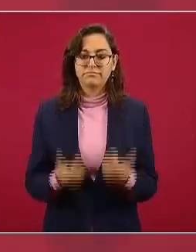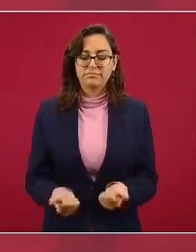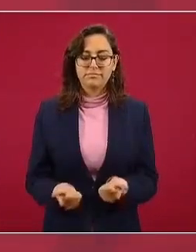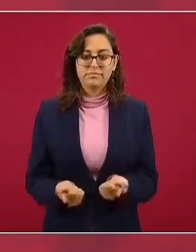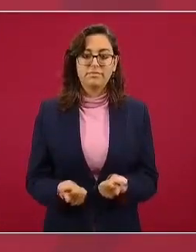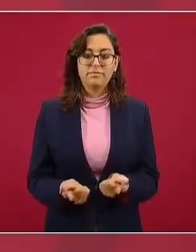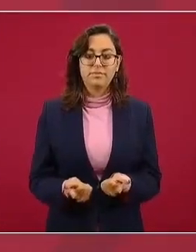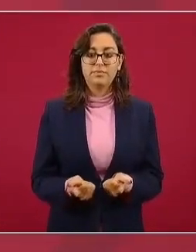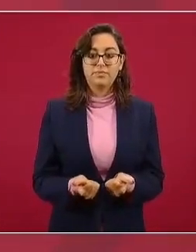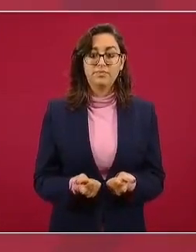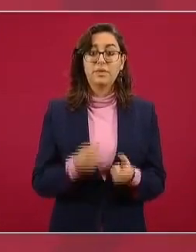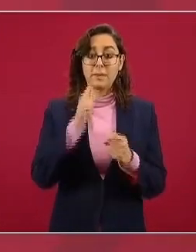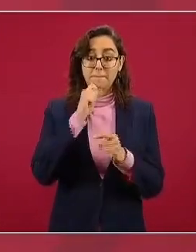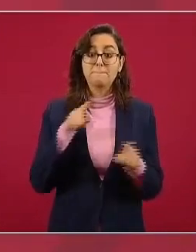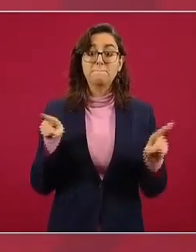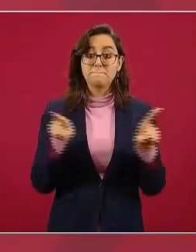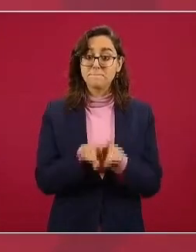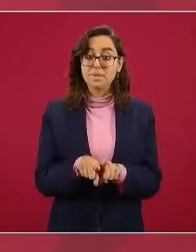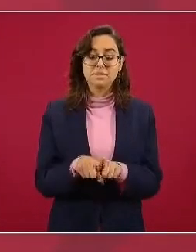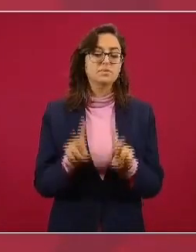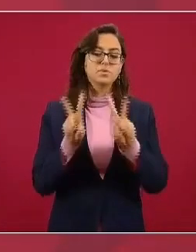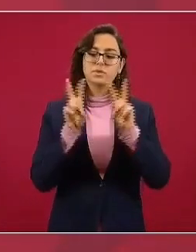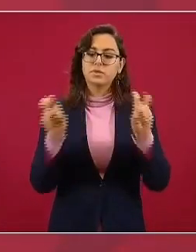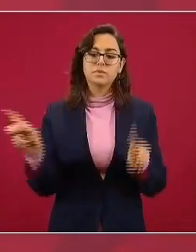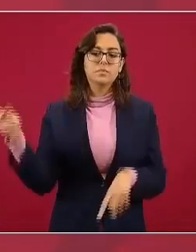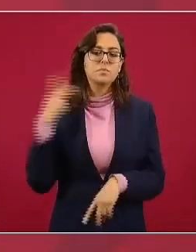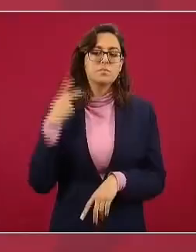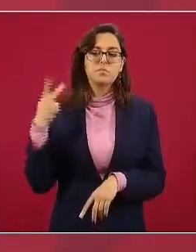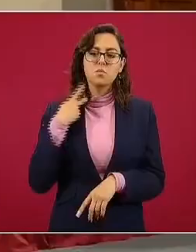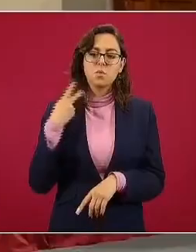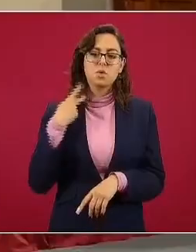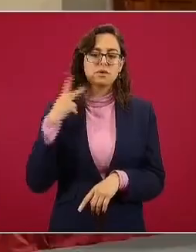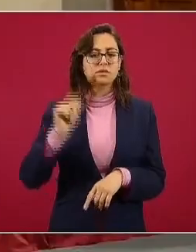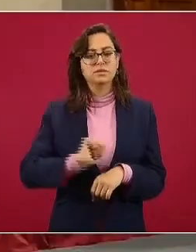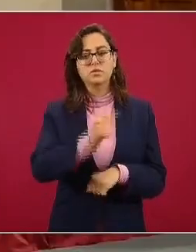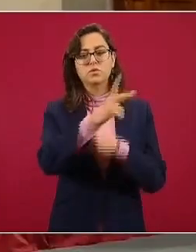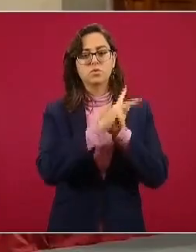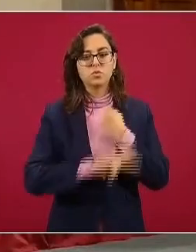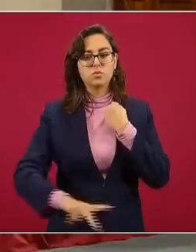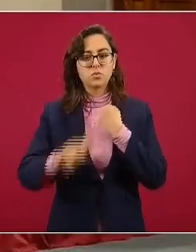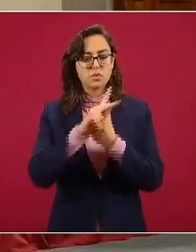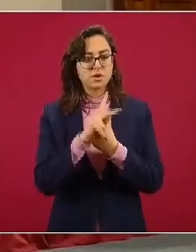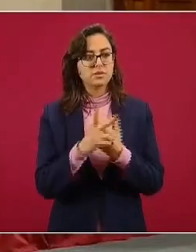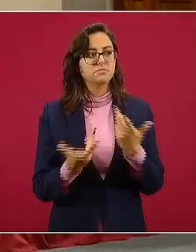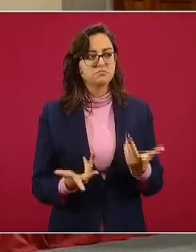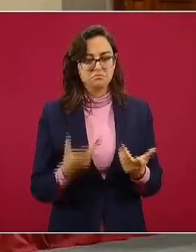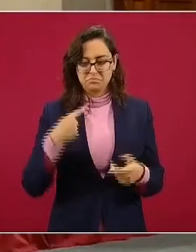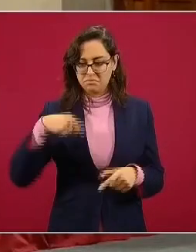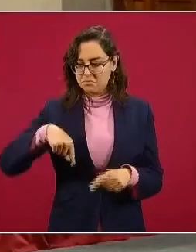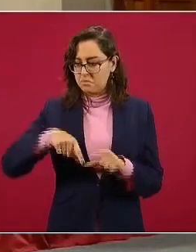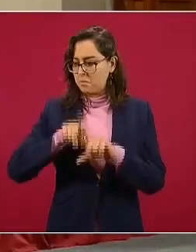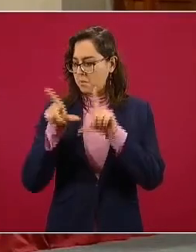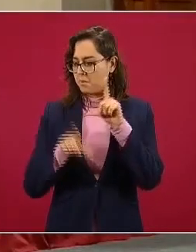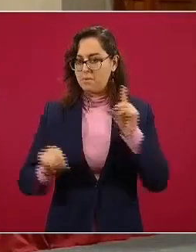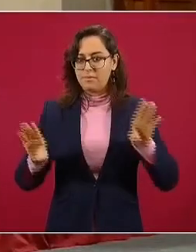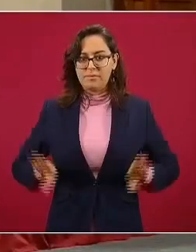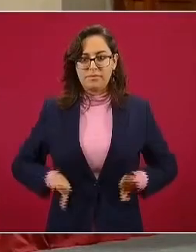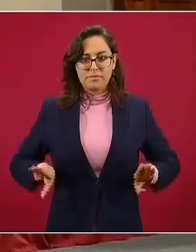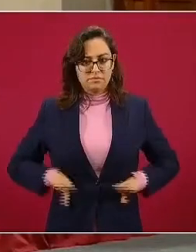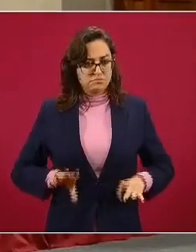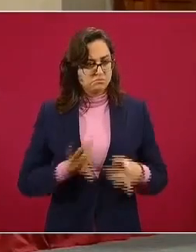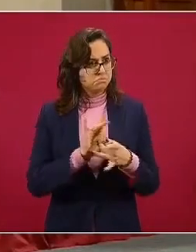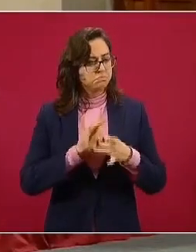Y tiene que ver con nuestra política exterior, con los principios de nuestra política exterior.